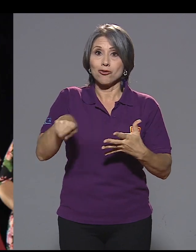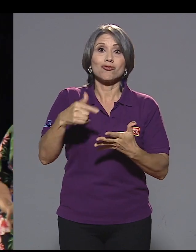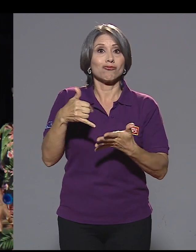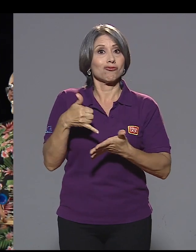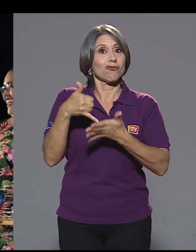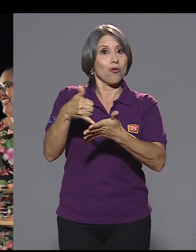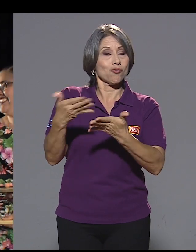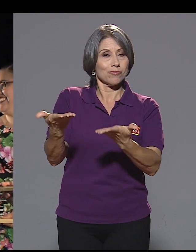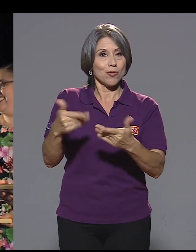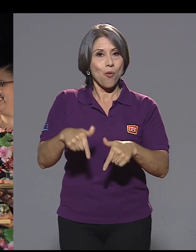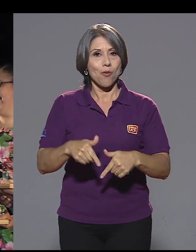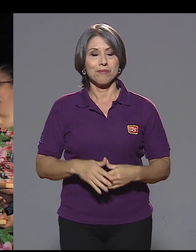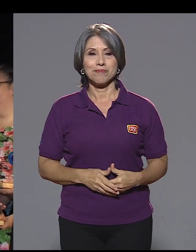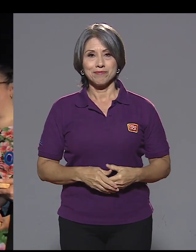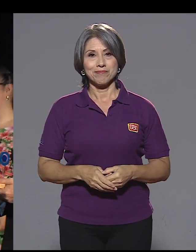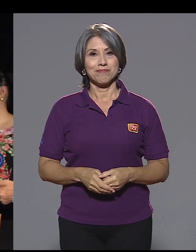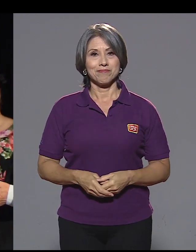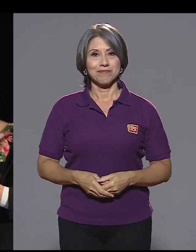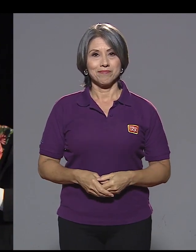el reconocimiento el día de hoy.